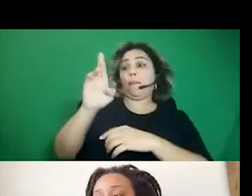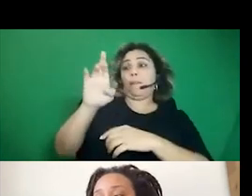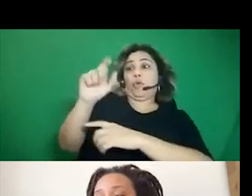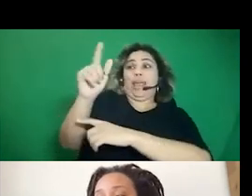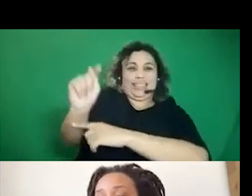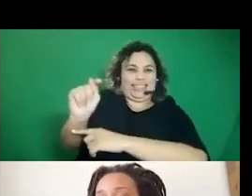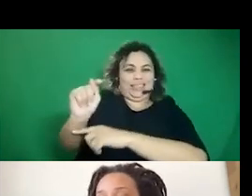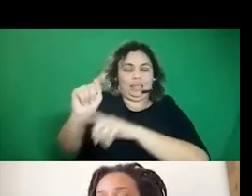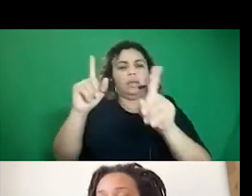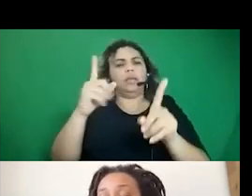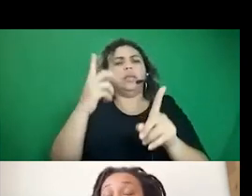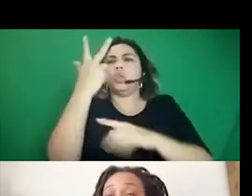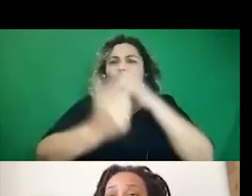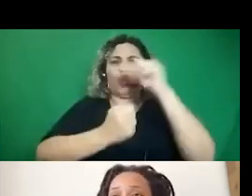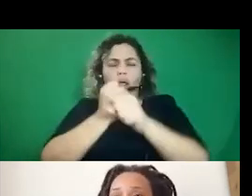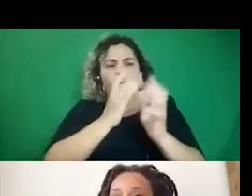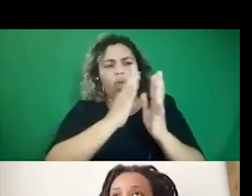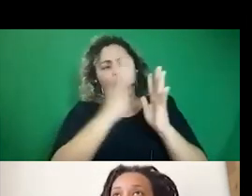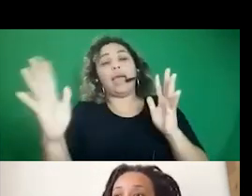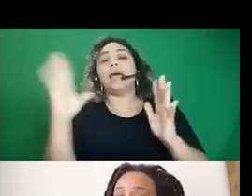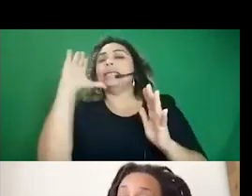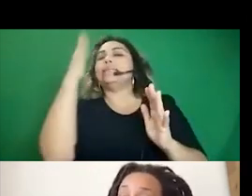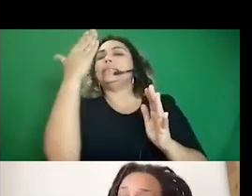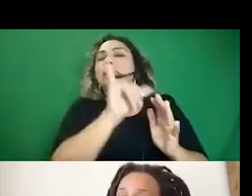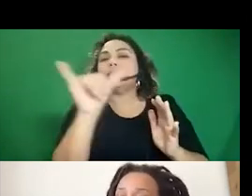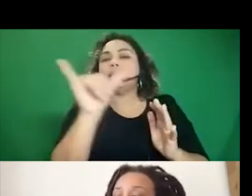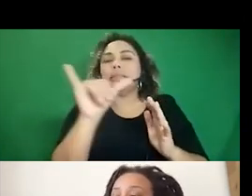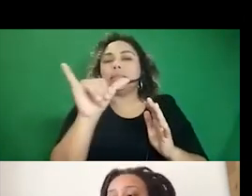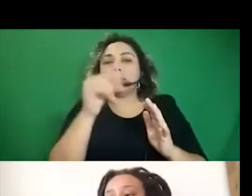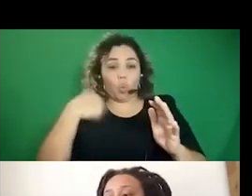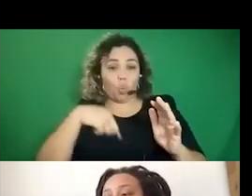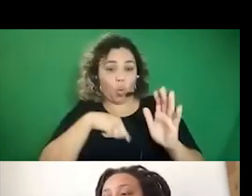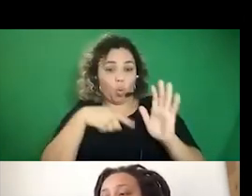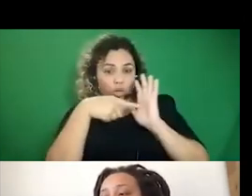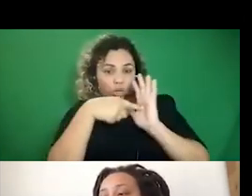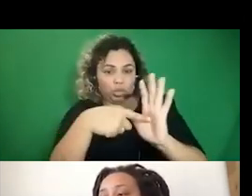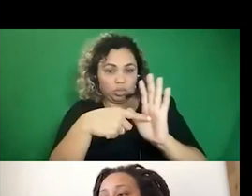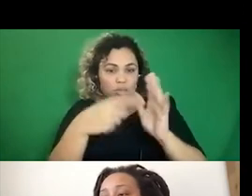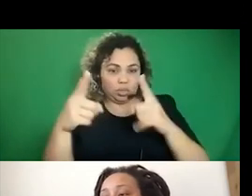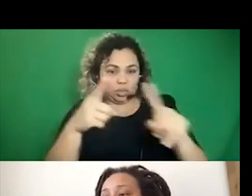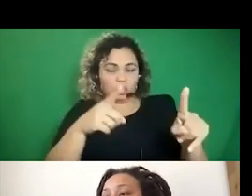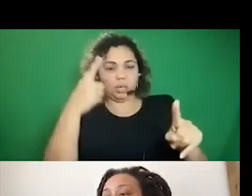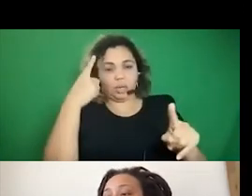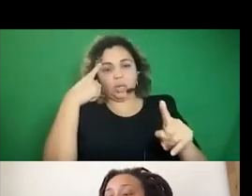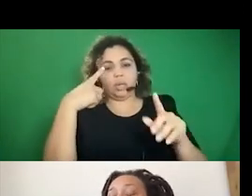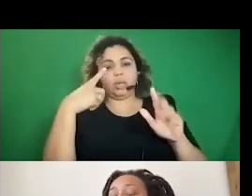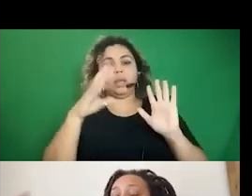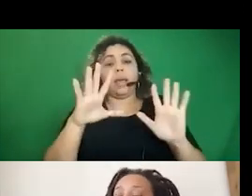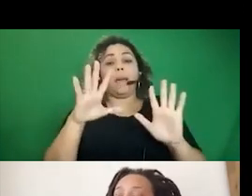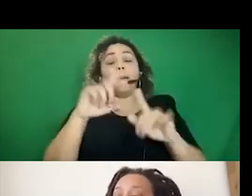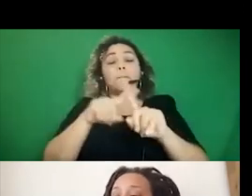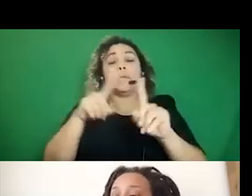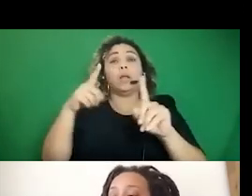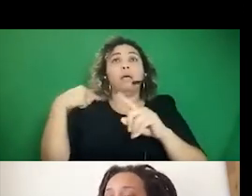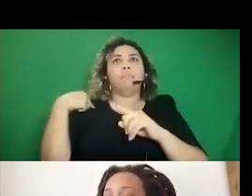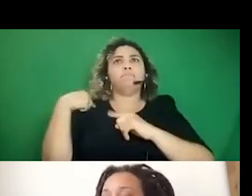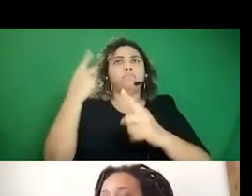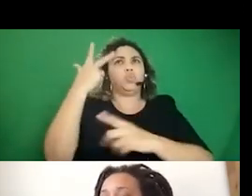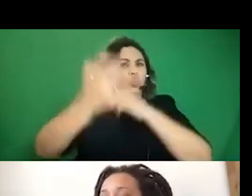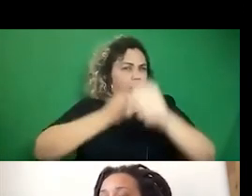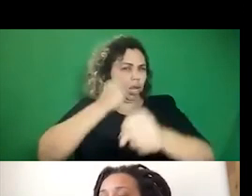tuvieron una una combinación pero a en el transcurso de tres